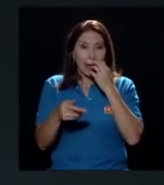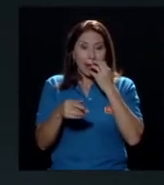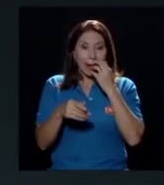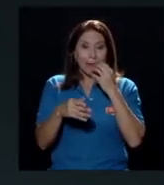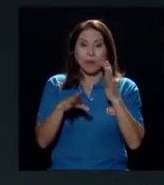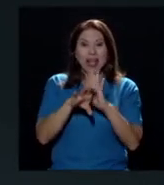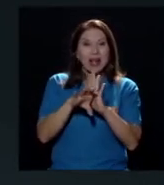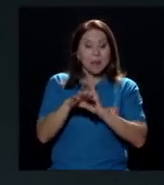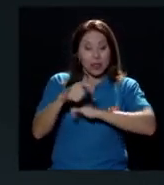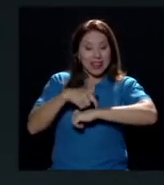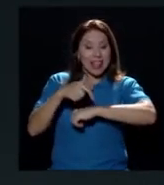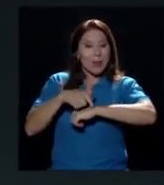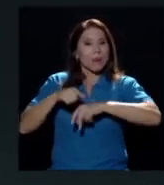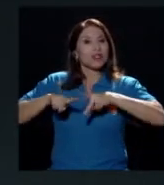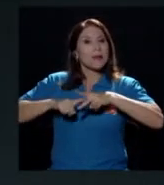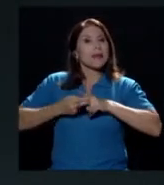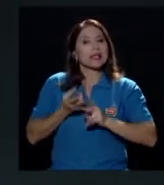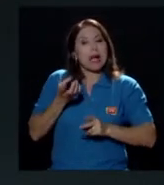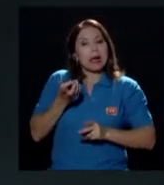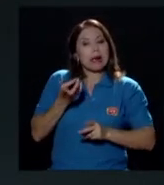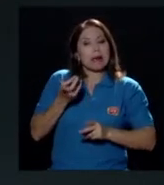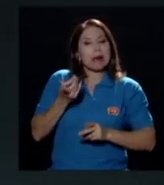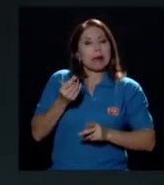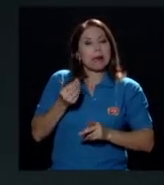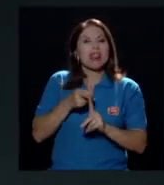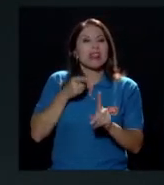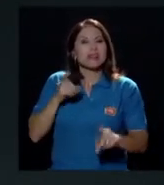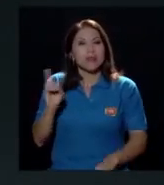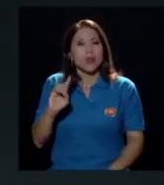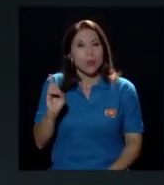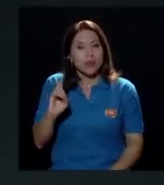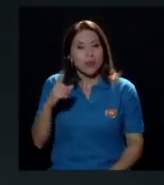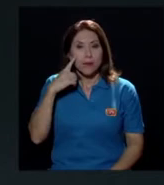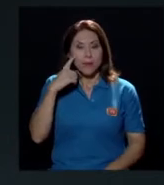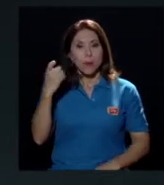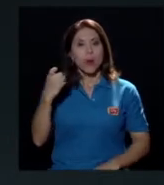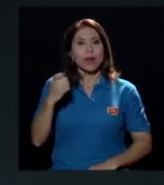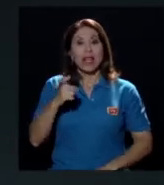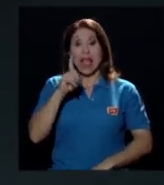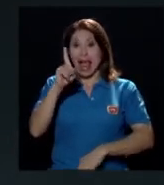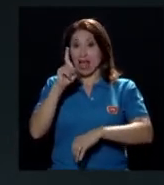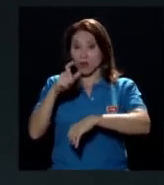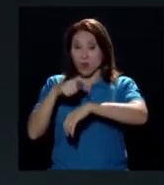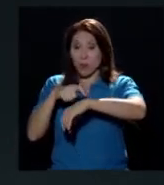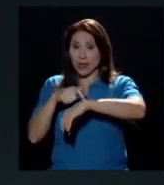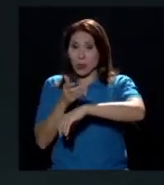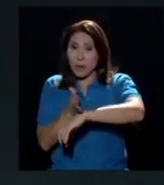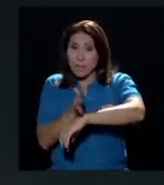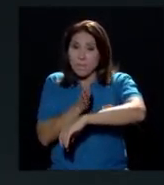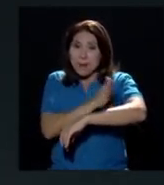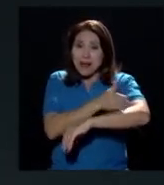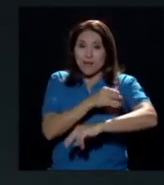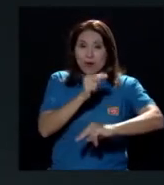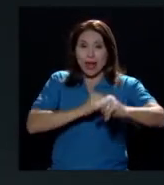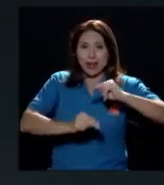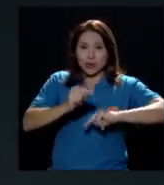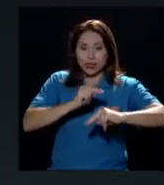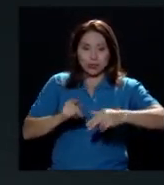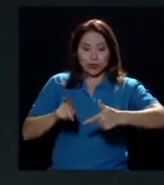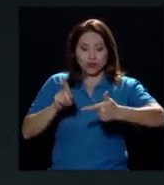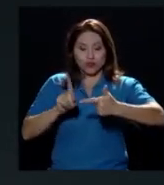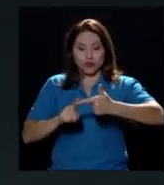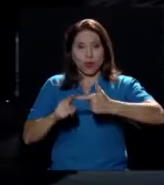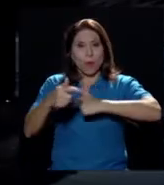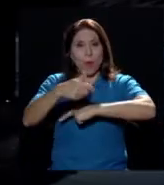reloj, porque hay un momento que es el momento previo a la negociación, el momento de la negociación,